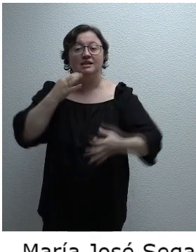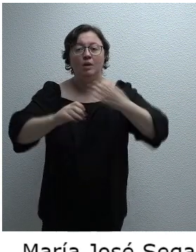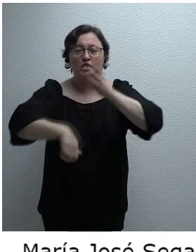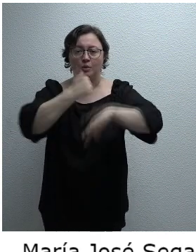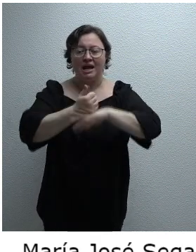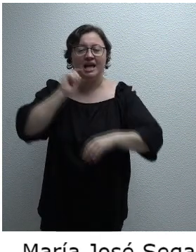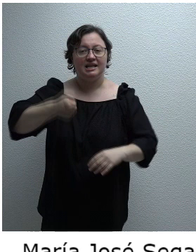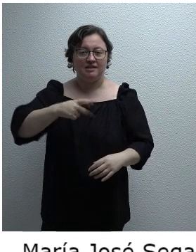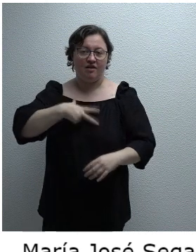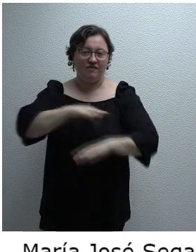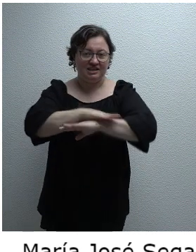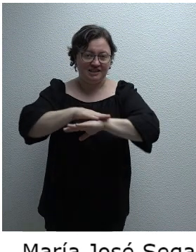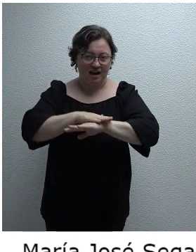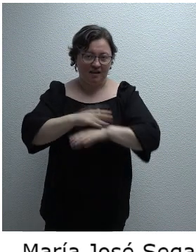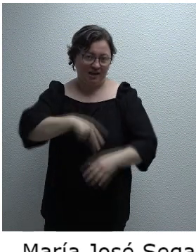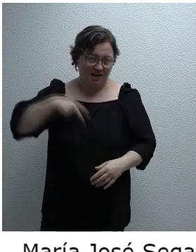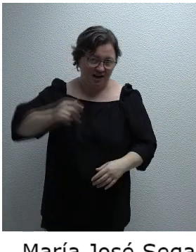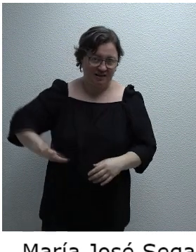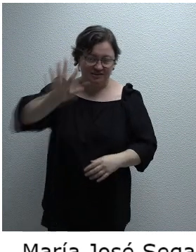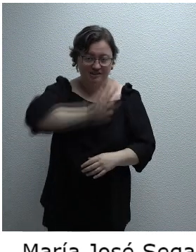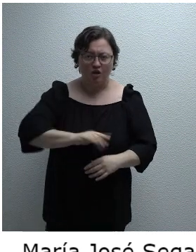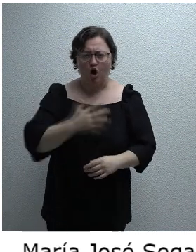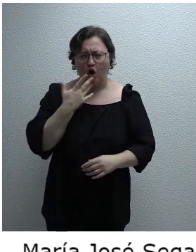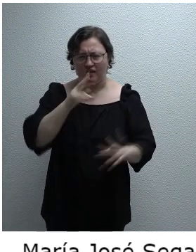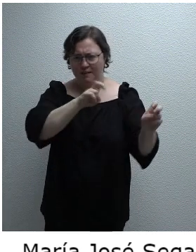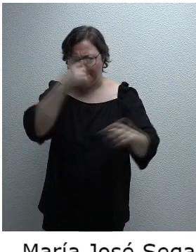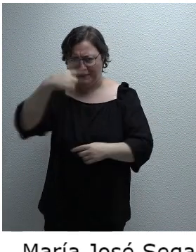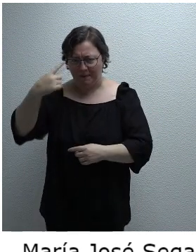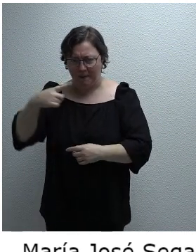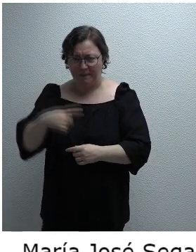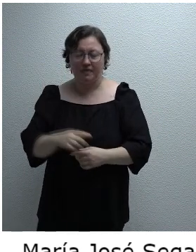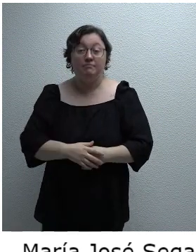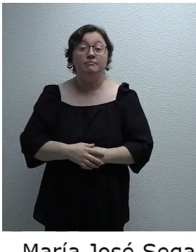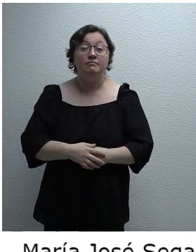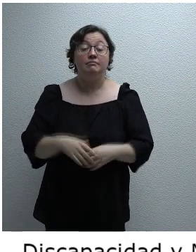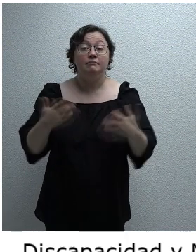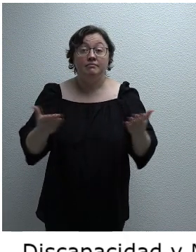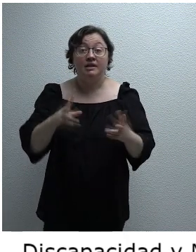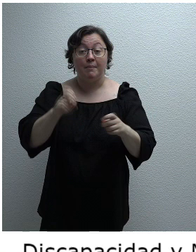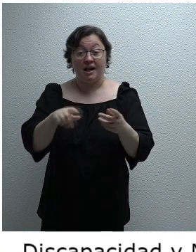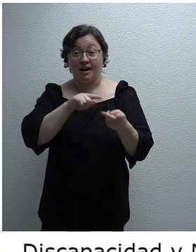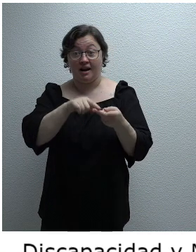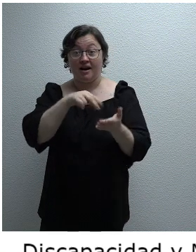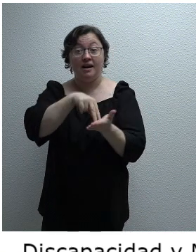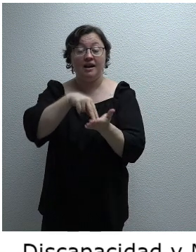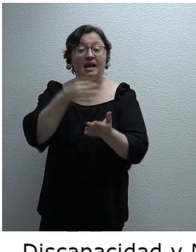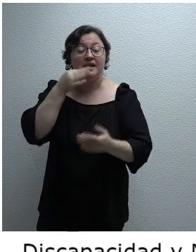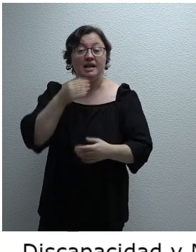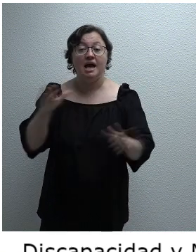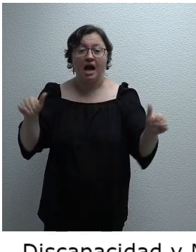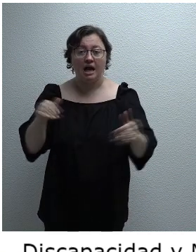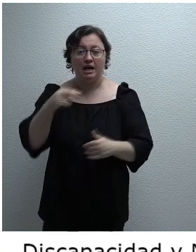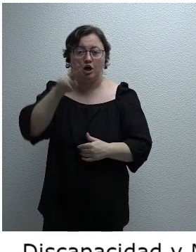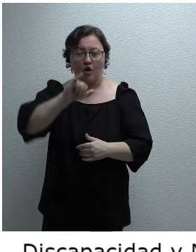fiscal general del Estado y, por tanto, persona muy conocedora de todos estos temas nuestros. Está también Ángel Rodríguez